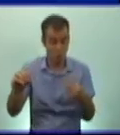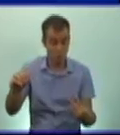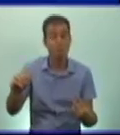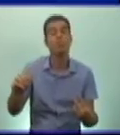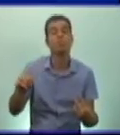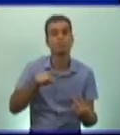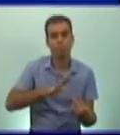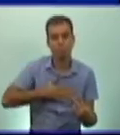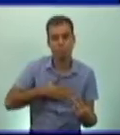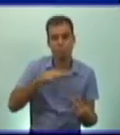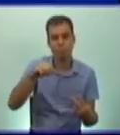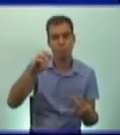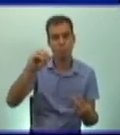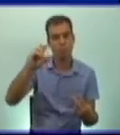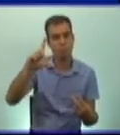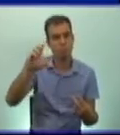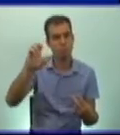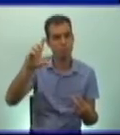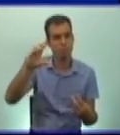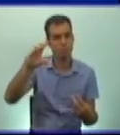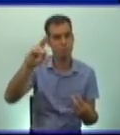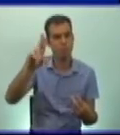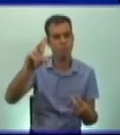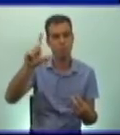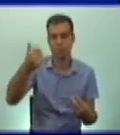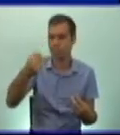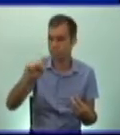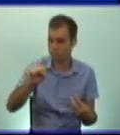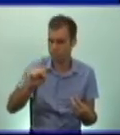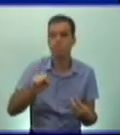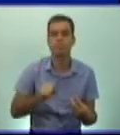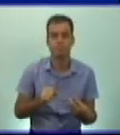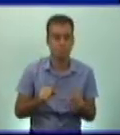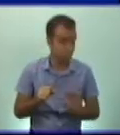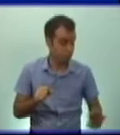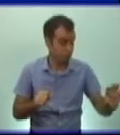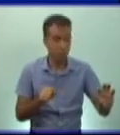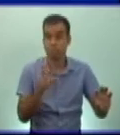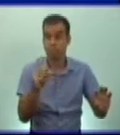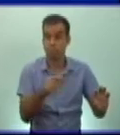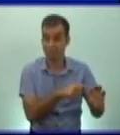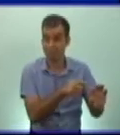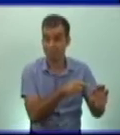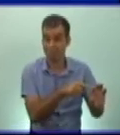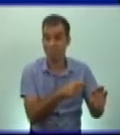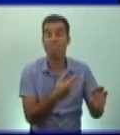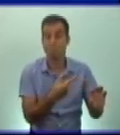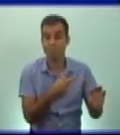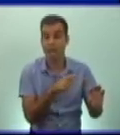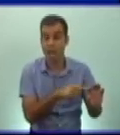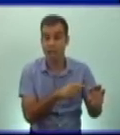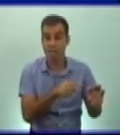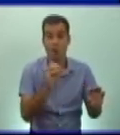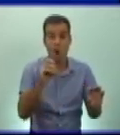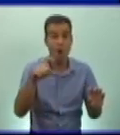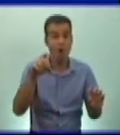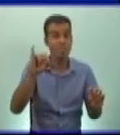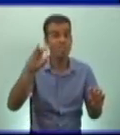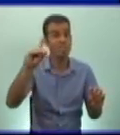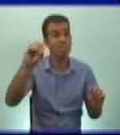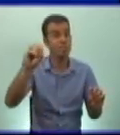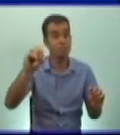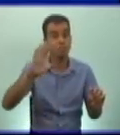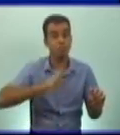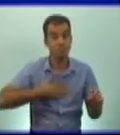sustancia molecular, por tanto está formado por moléculas. Y el óxido de magnesio, que ya lo vimos que es un óxido metálico, es una